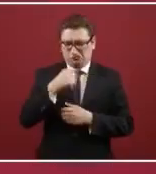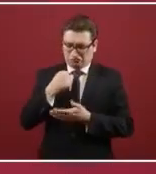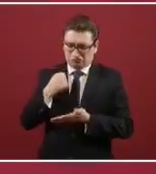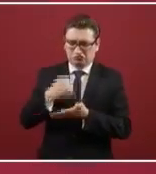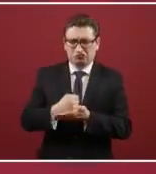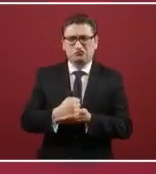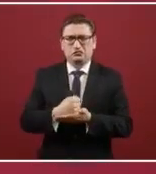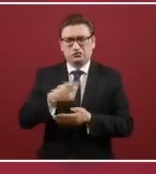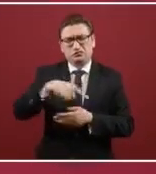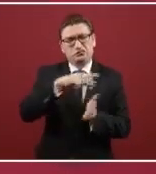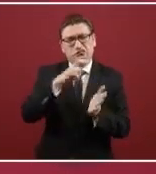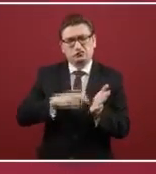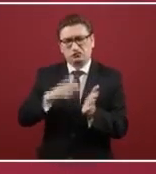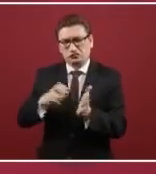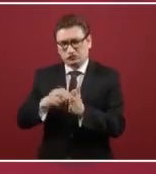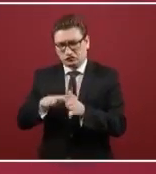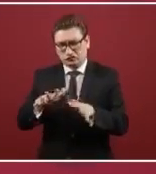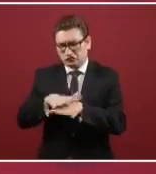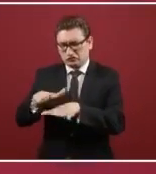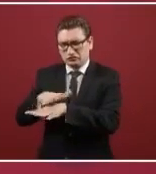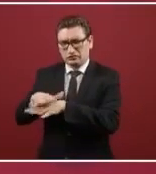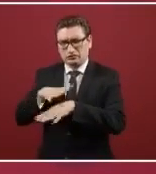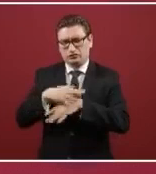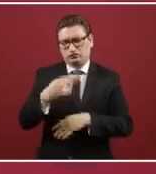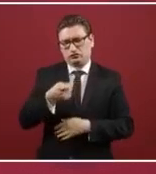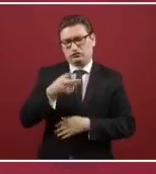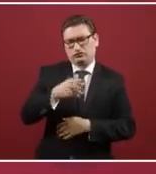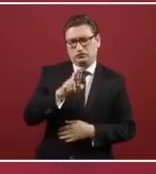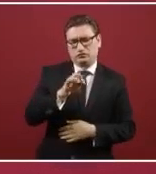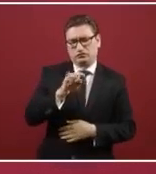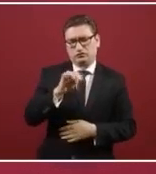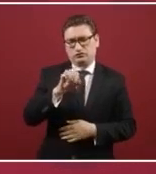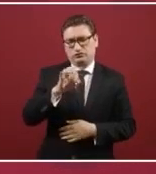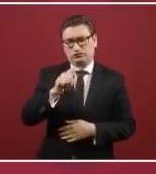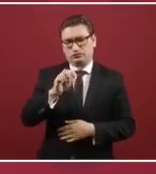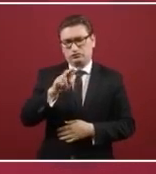impuestas reformas estructurales